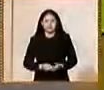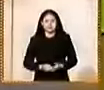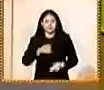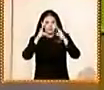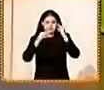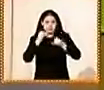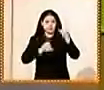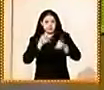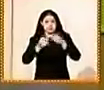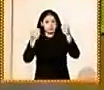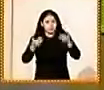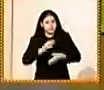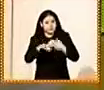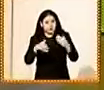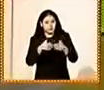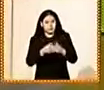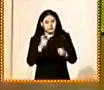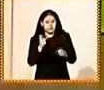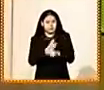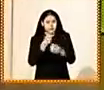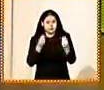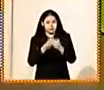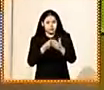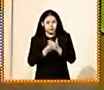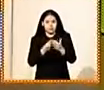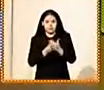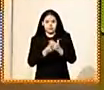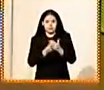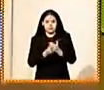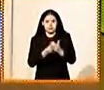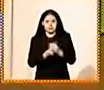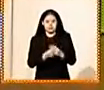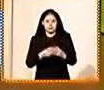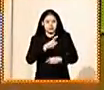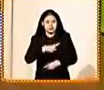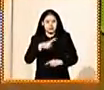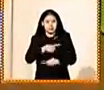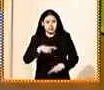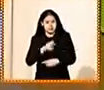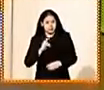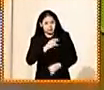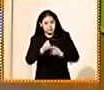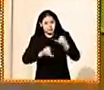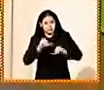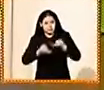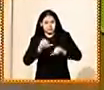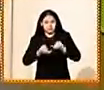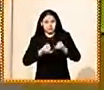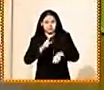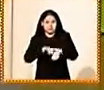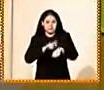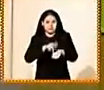Hola jugadores, bienvenidos sean todos a ganar mucho dinero y por supuesto a divertirse con nuestros juegos.